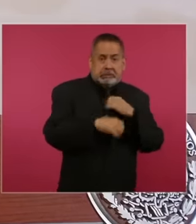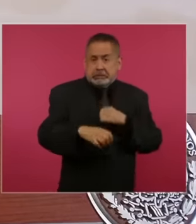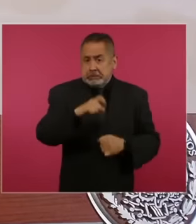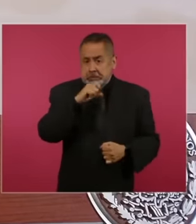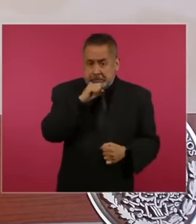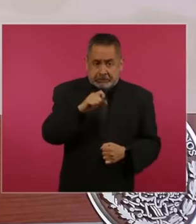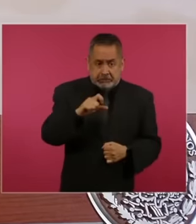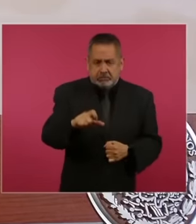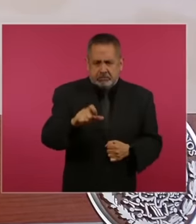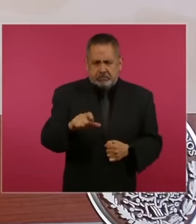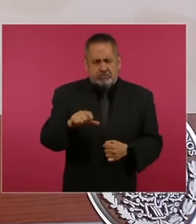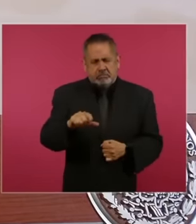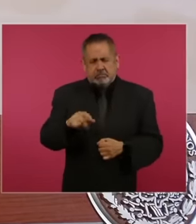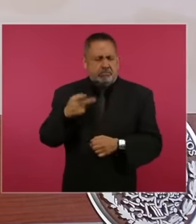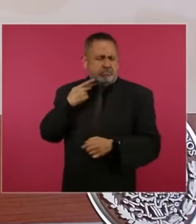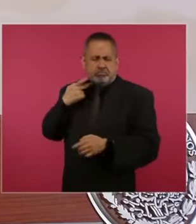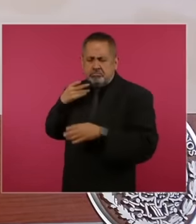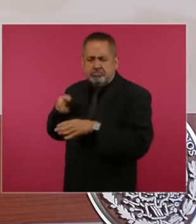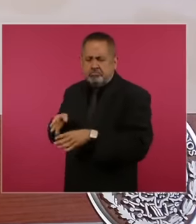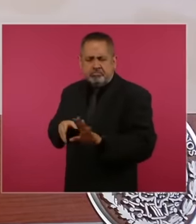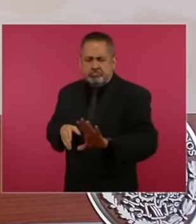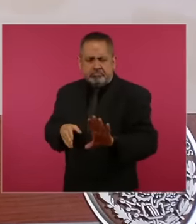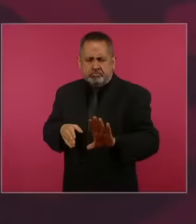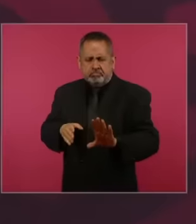que se dedique a otra cosa.